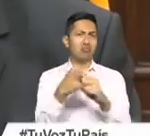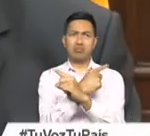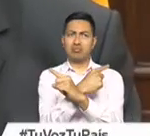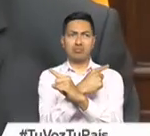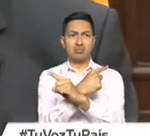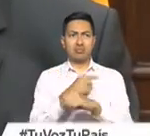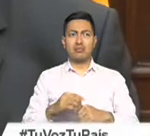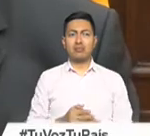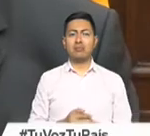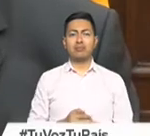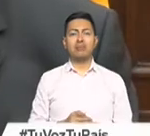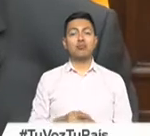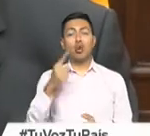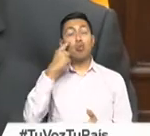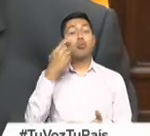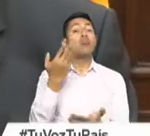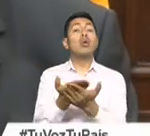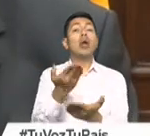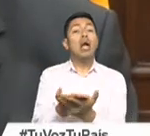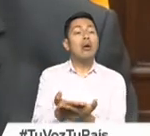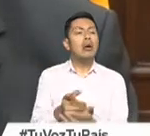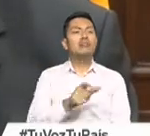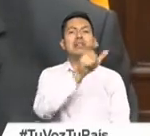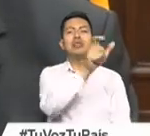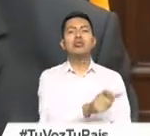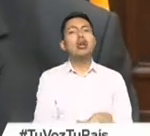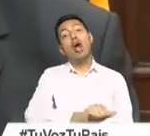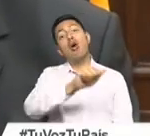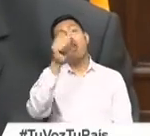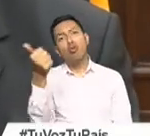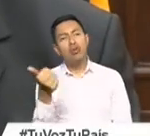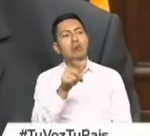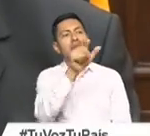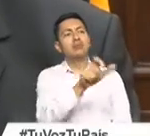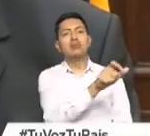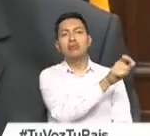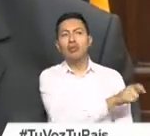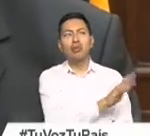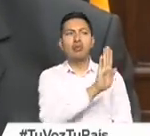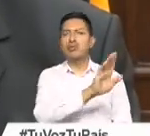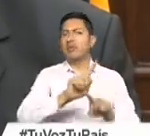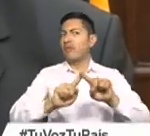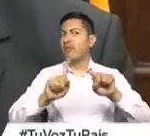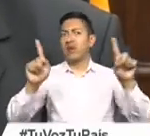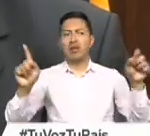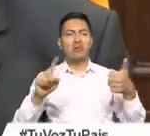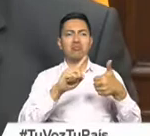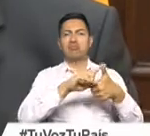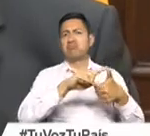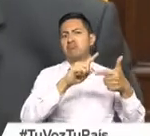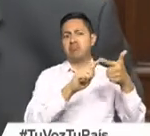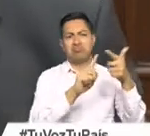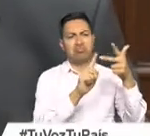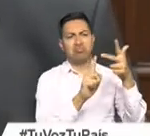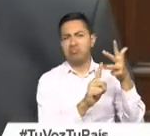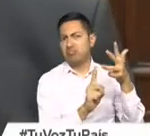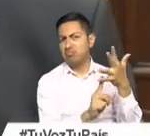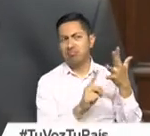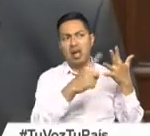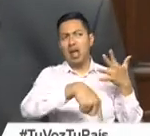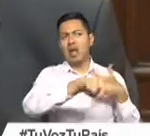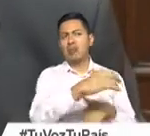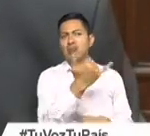pruebas los juicios que se han seguido en contra de estas personas, del señor Bravo, del señor Calvo Piña, del señor Pareja